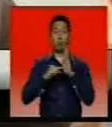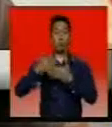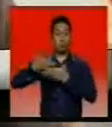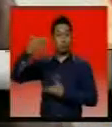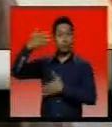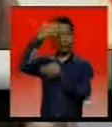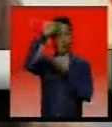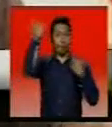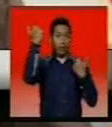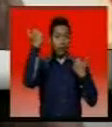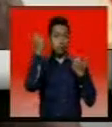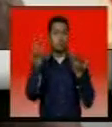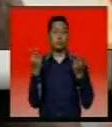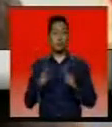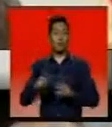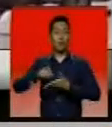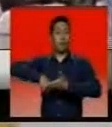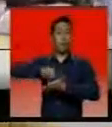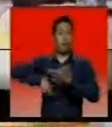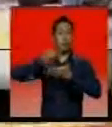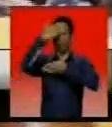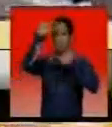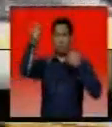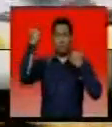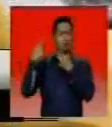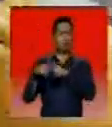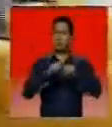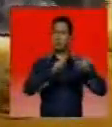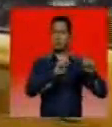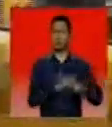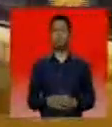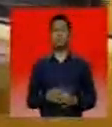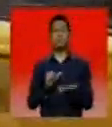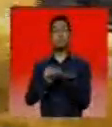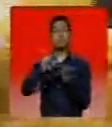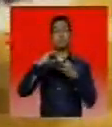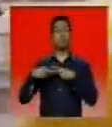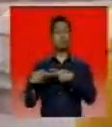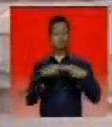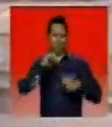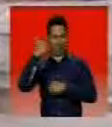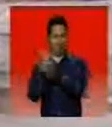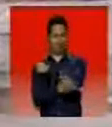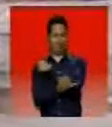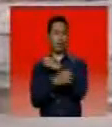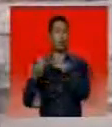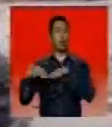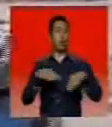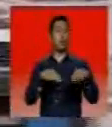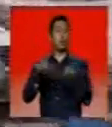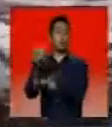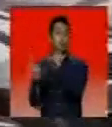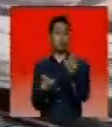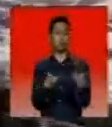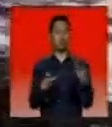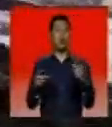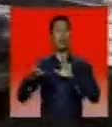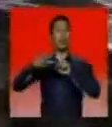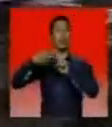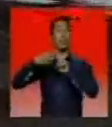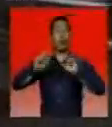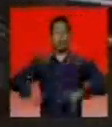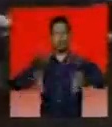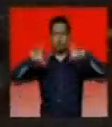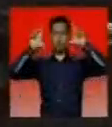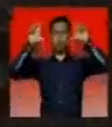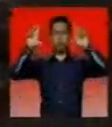documentos, falsificación de firmas. Por su parte, el Ministerio de Relaciones Exteriores y de Movilidad Humana colgó en su página web un boletín